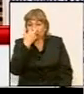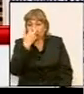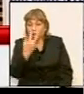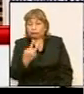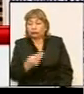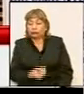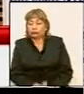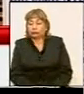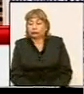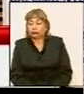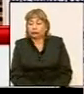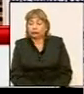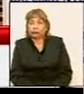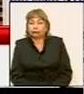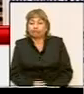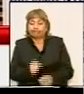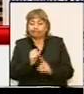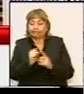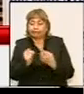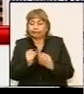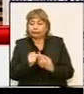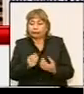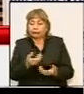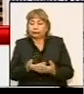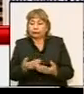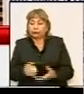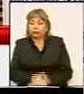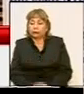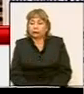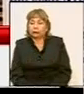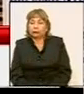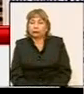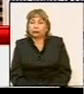gestión, tramitología y conflictividad social. Ya. Siguiente, por favor.